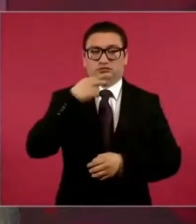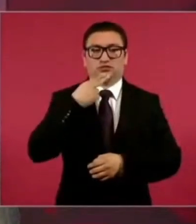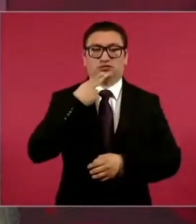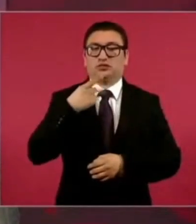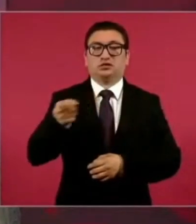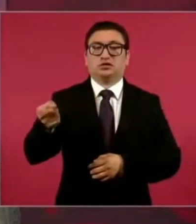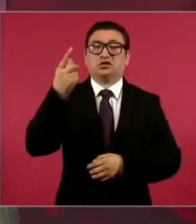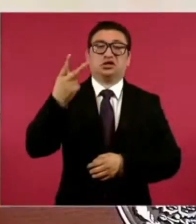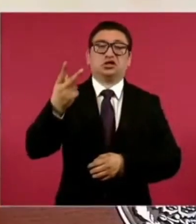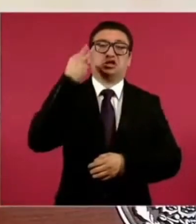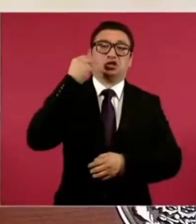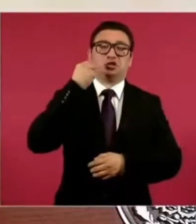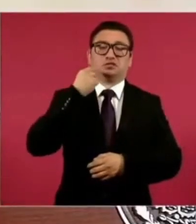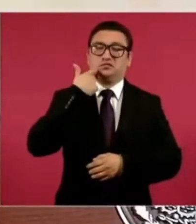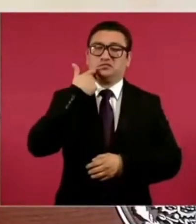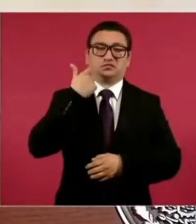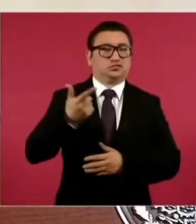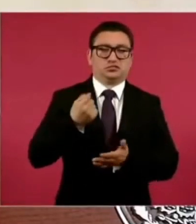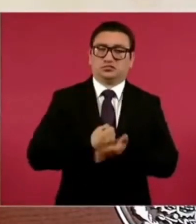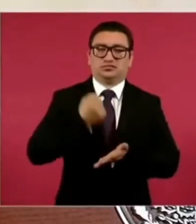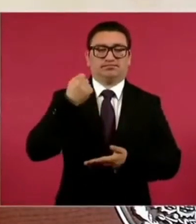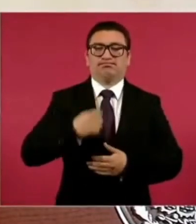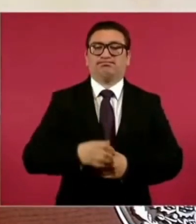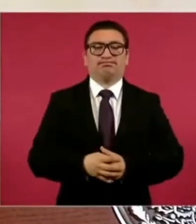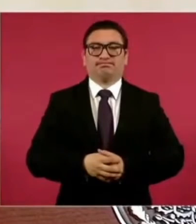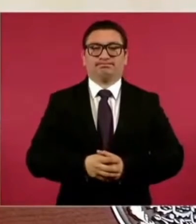no me lo aprobaron.